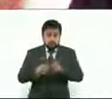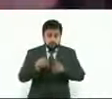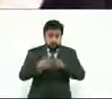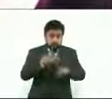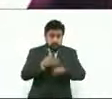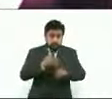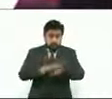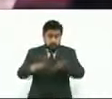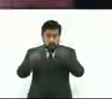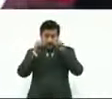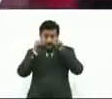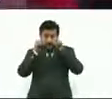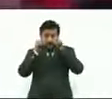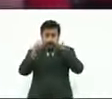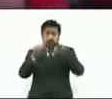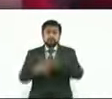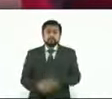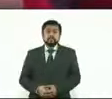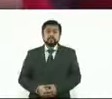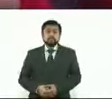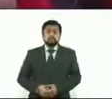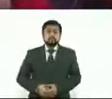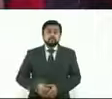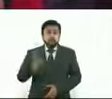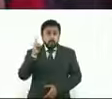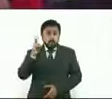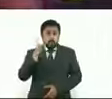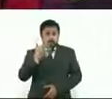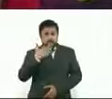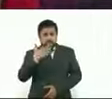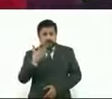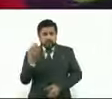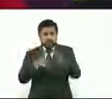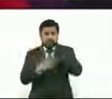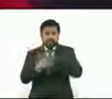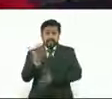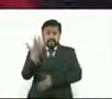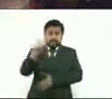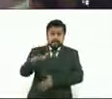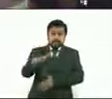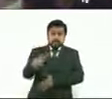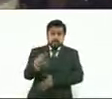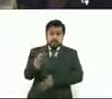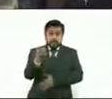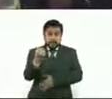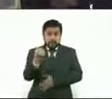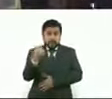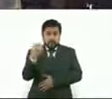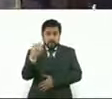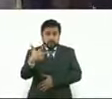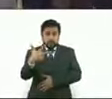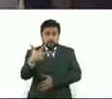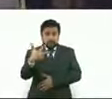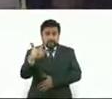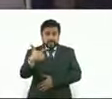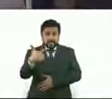Atención. Mucho éxito, amigos. 10, 9, 8,